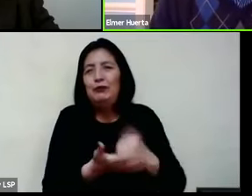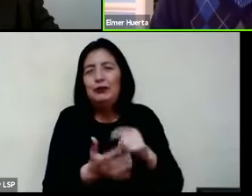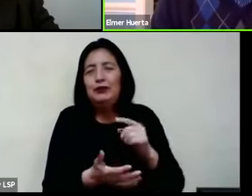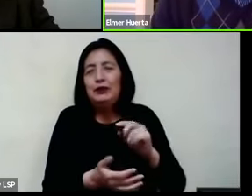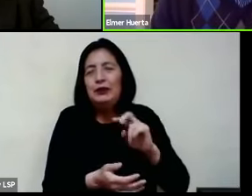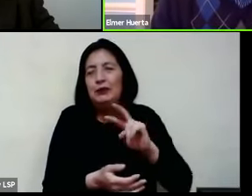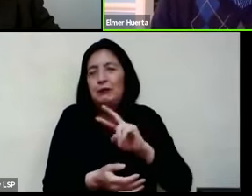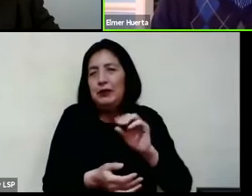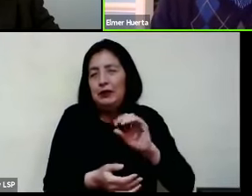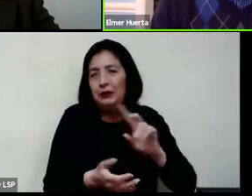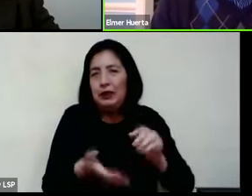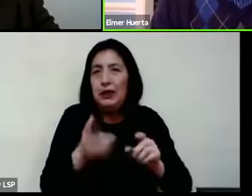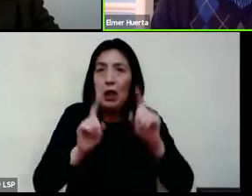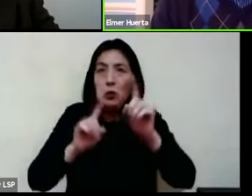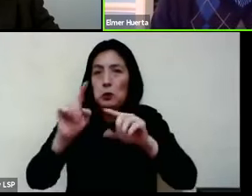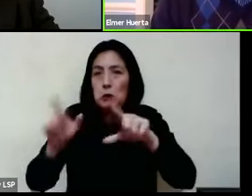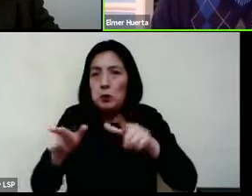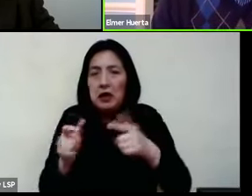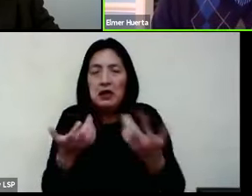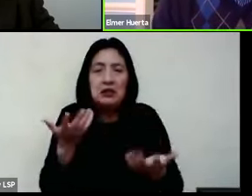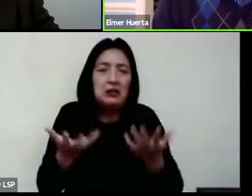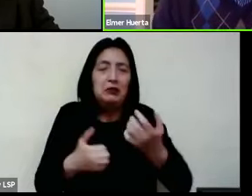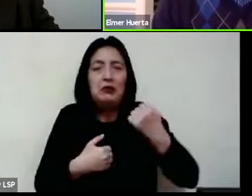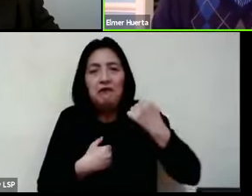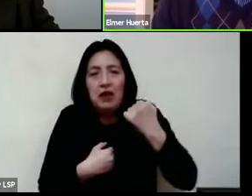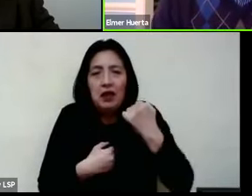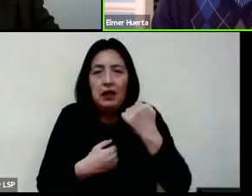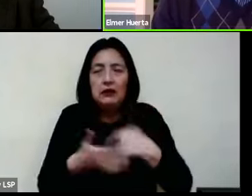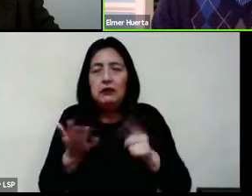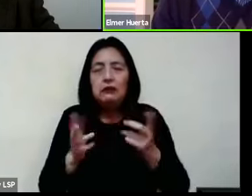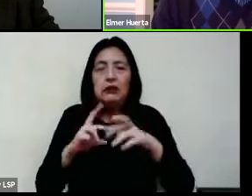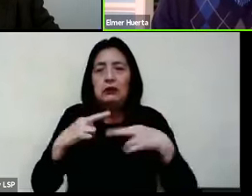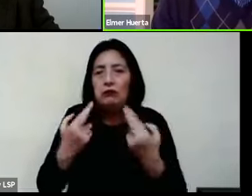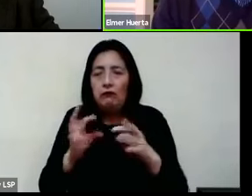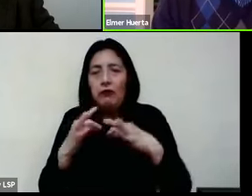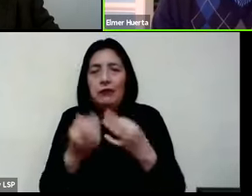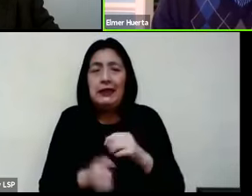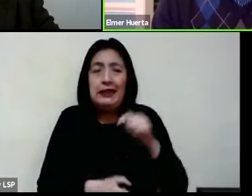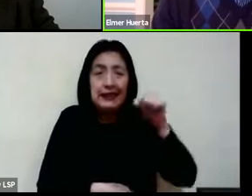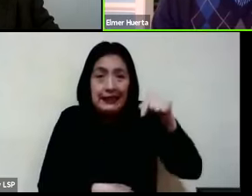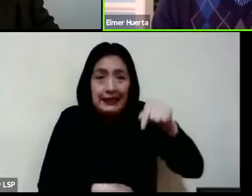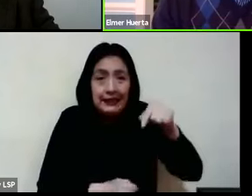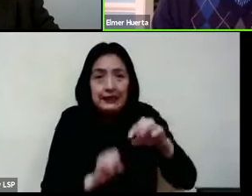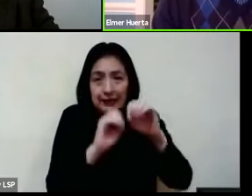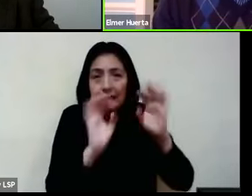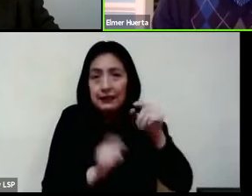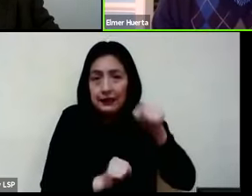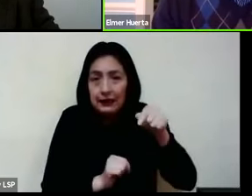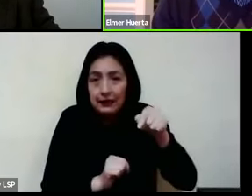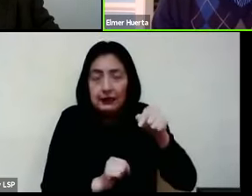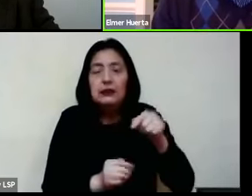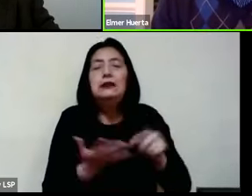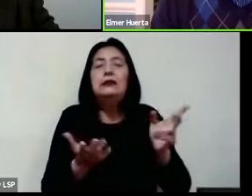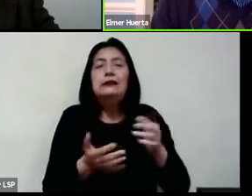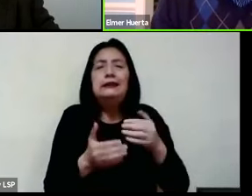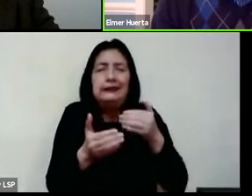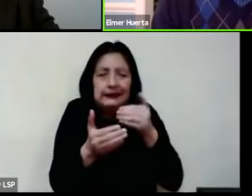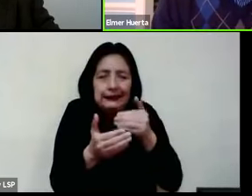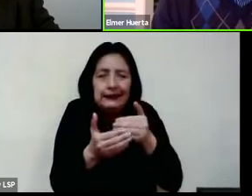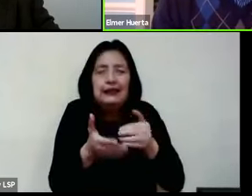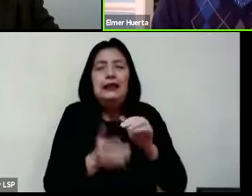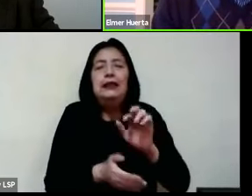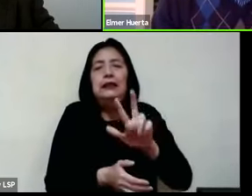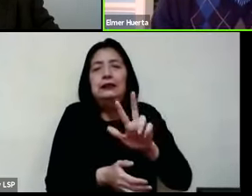2020, en algún lugar, una fiesta, reunión familiar. Pues ese mismo día, en la víspera, el 31